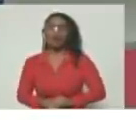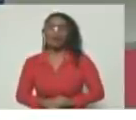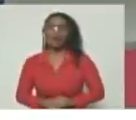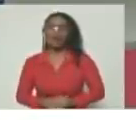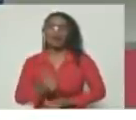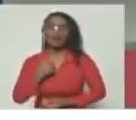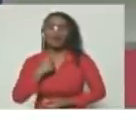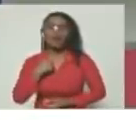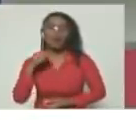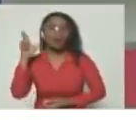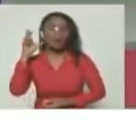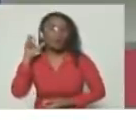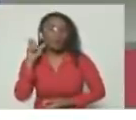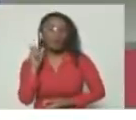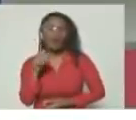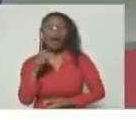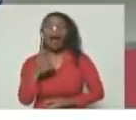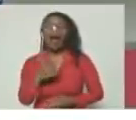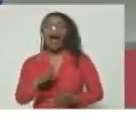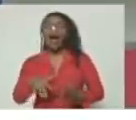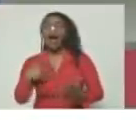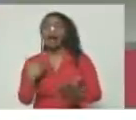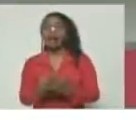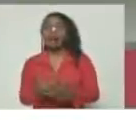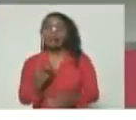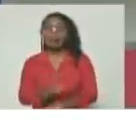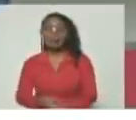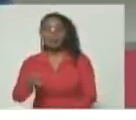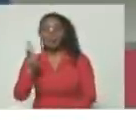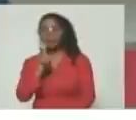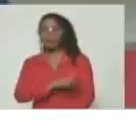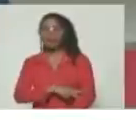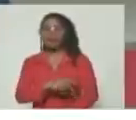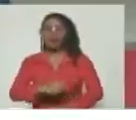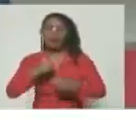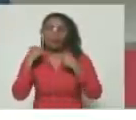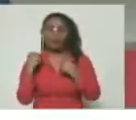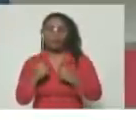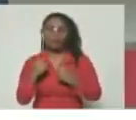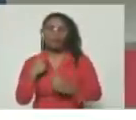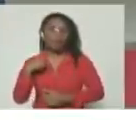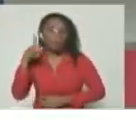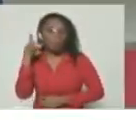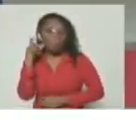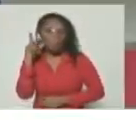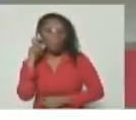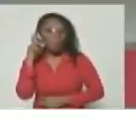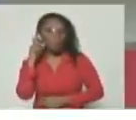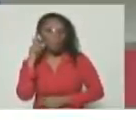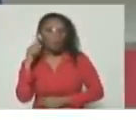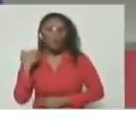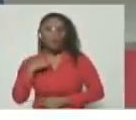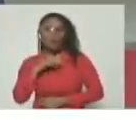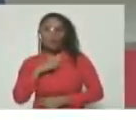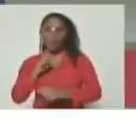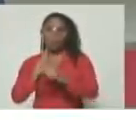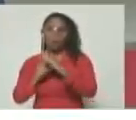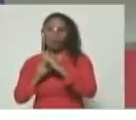escucho hasta los peores adversarios, los más duros, y hemos descubierto